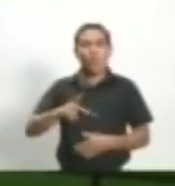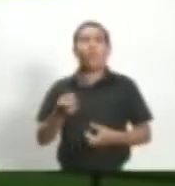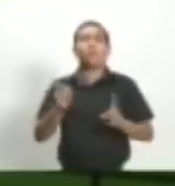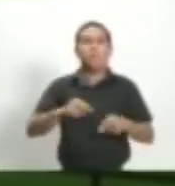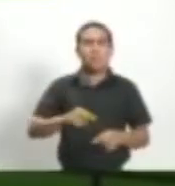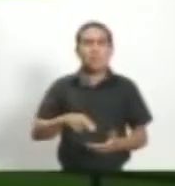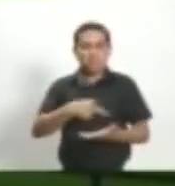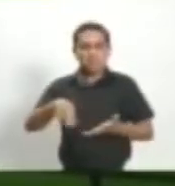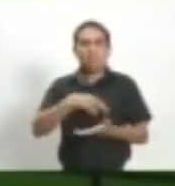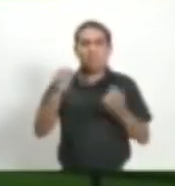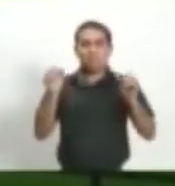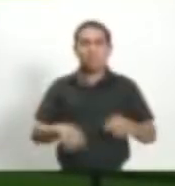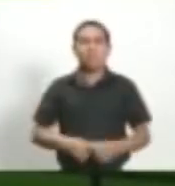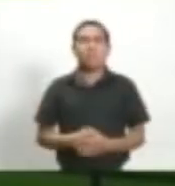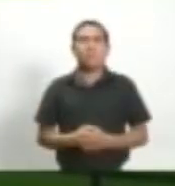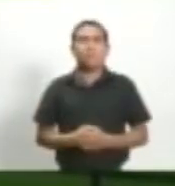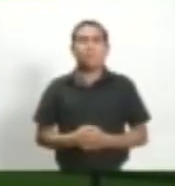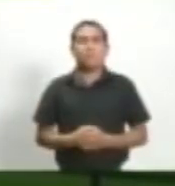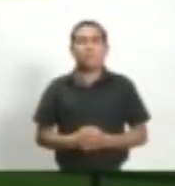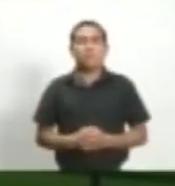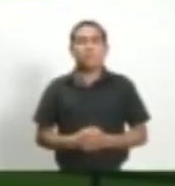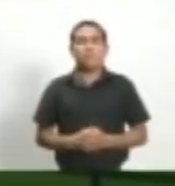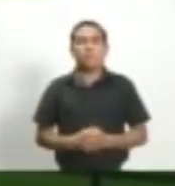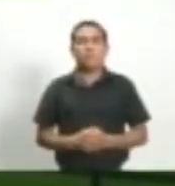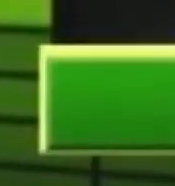salsa. Eres mi única